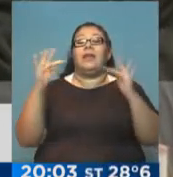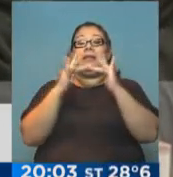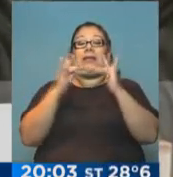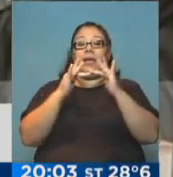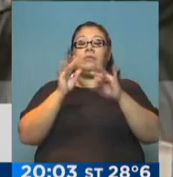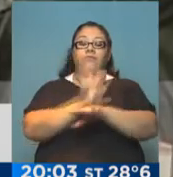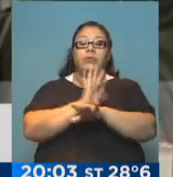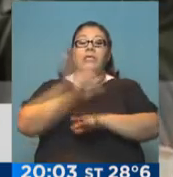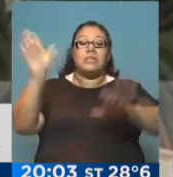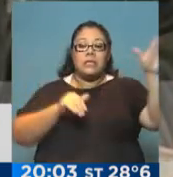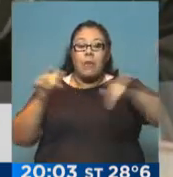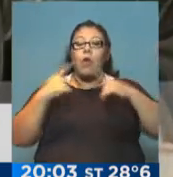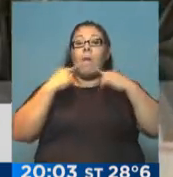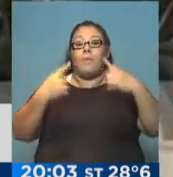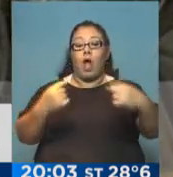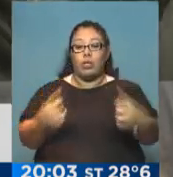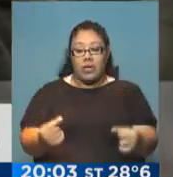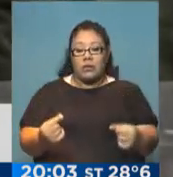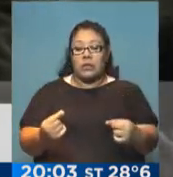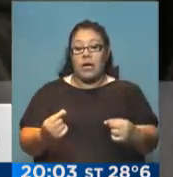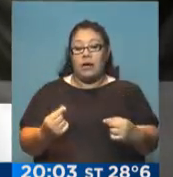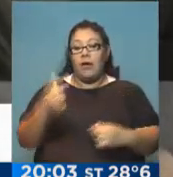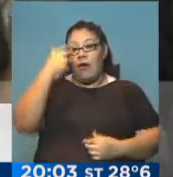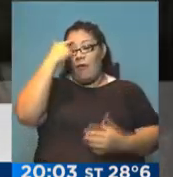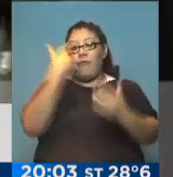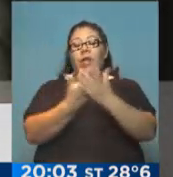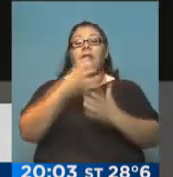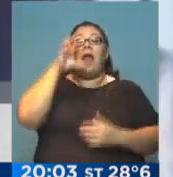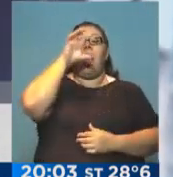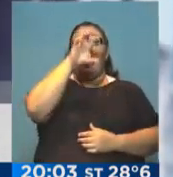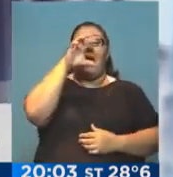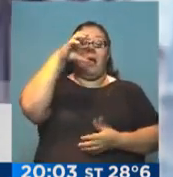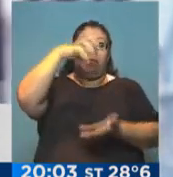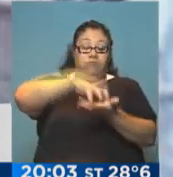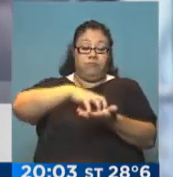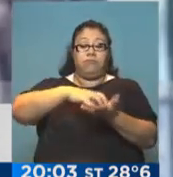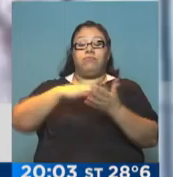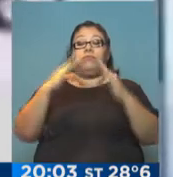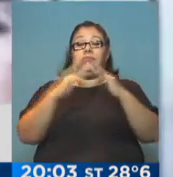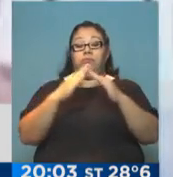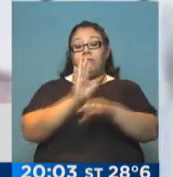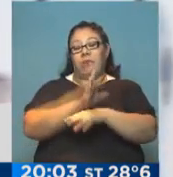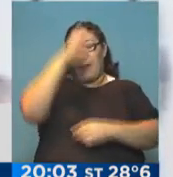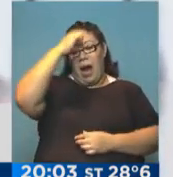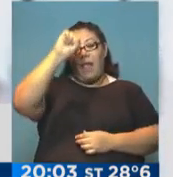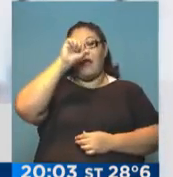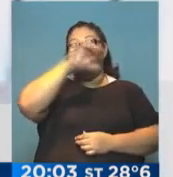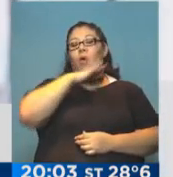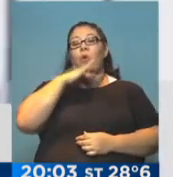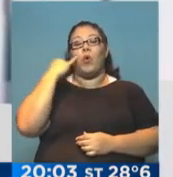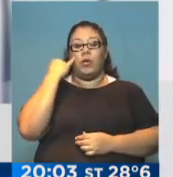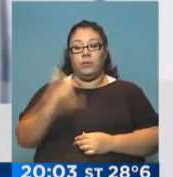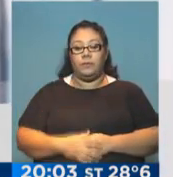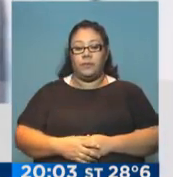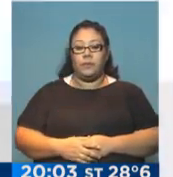una convocatoria a una protesta frente a la Casa de Jujuy. Luego de conocerse la detención de la dirigente